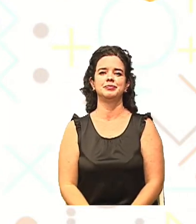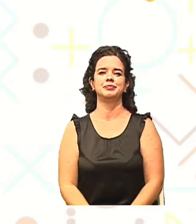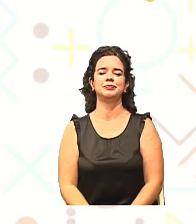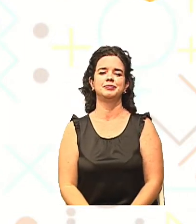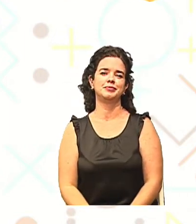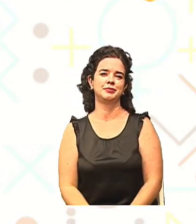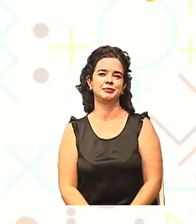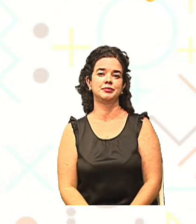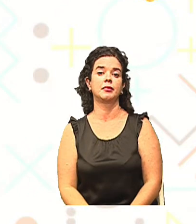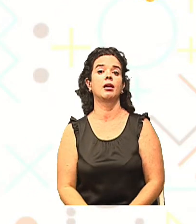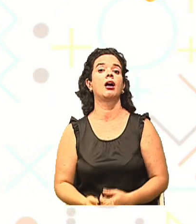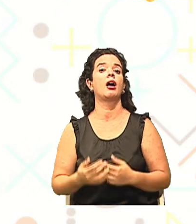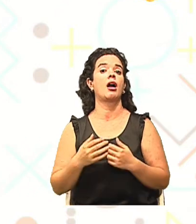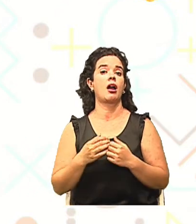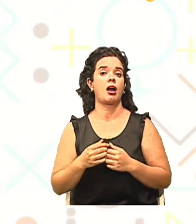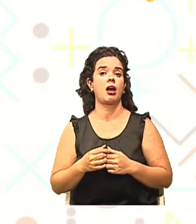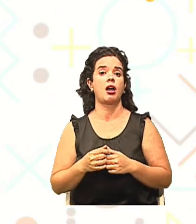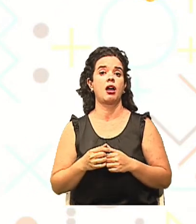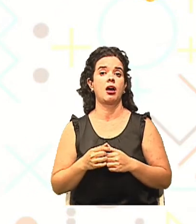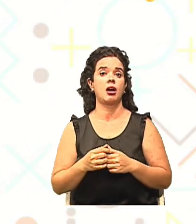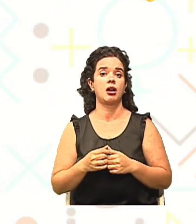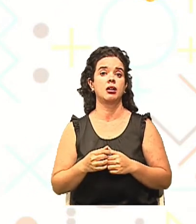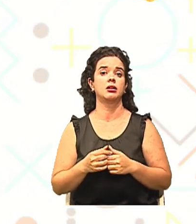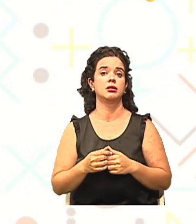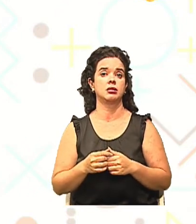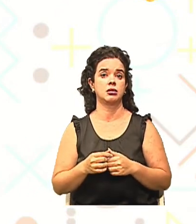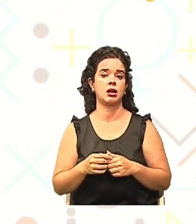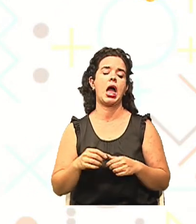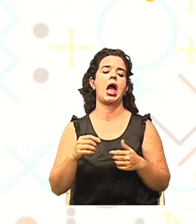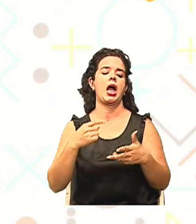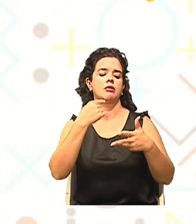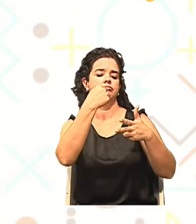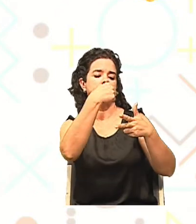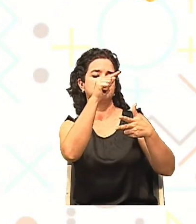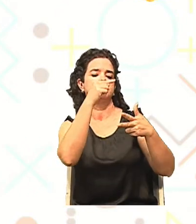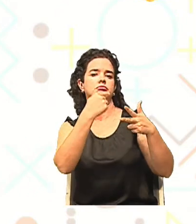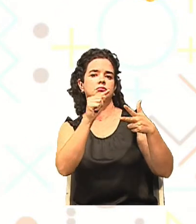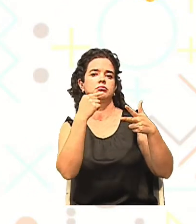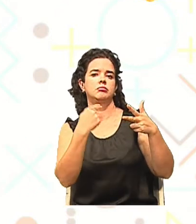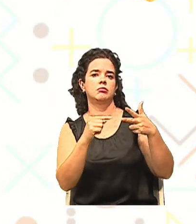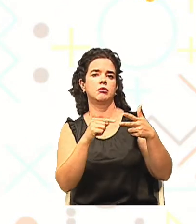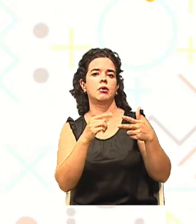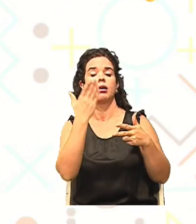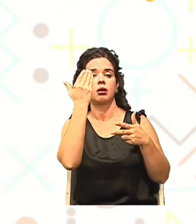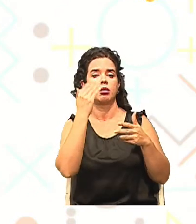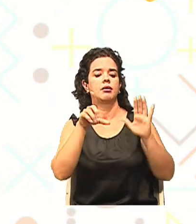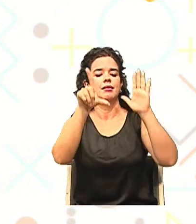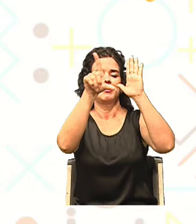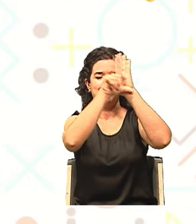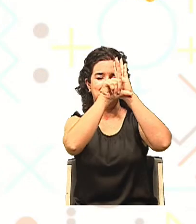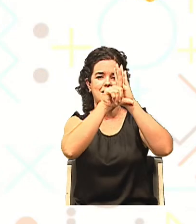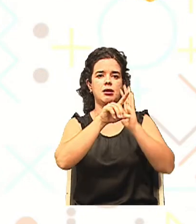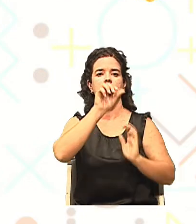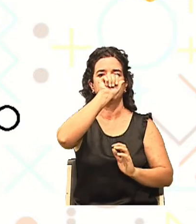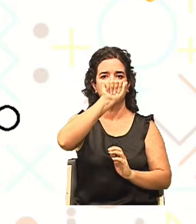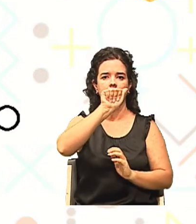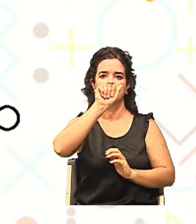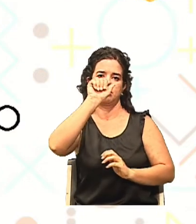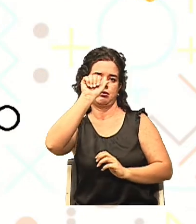Porque cumplió con las condiciones del criterio lado, ángulo, lado.